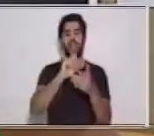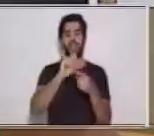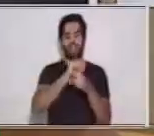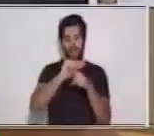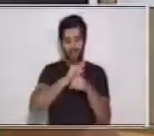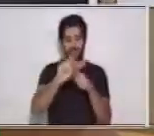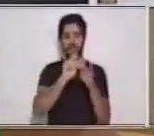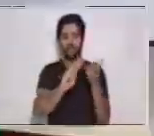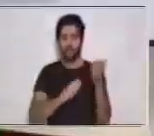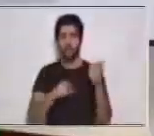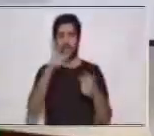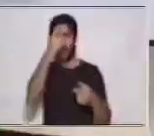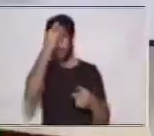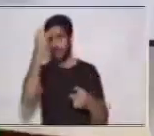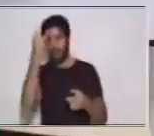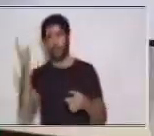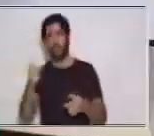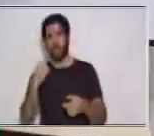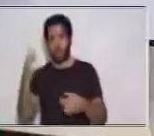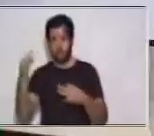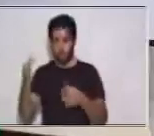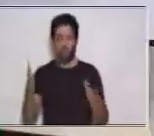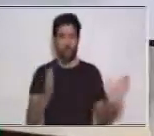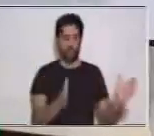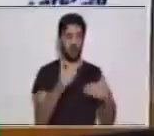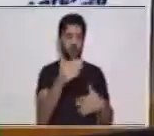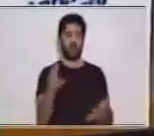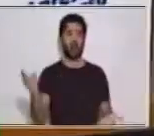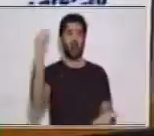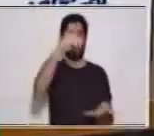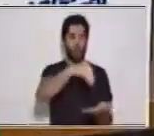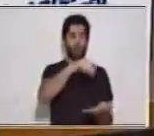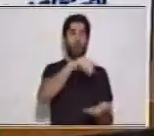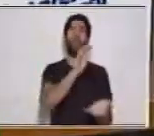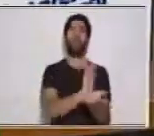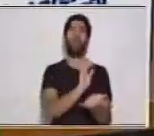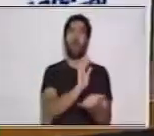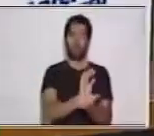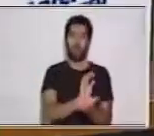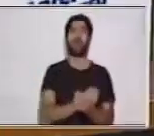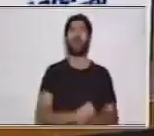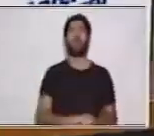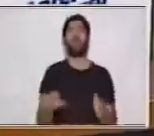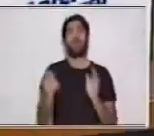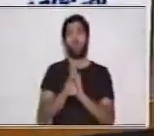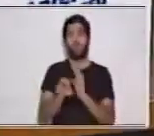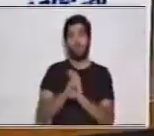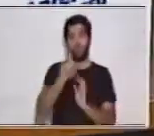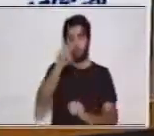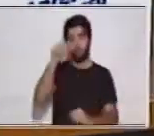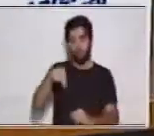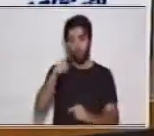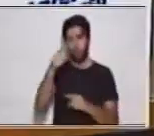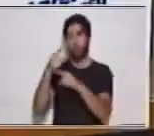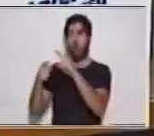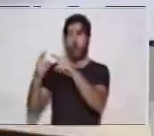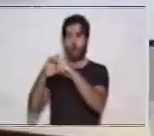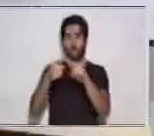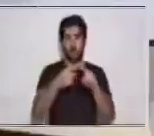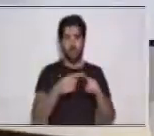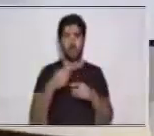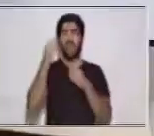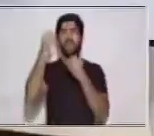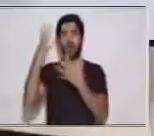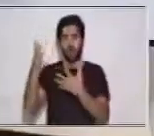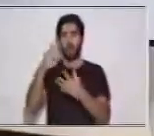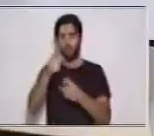en tu portafolio de Aprendo en Casa. Y con quien estés en este momento, comparte la información sobre los